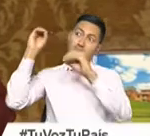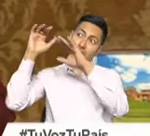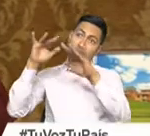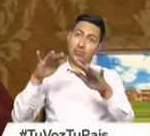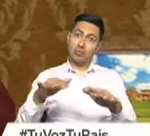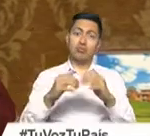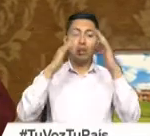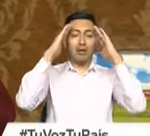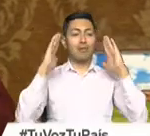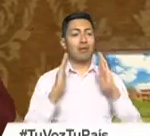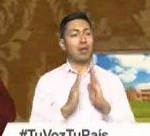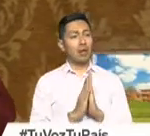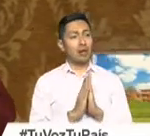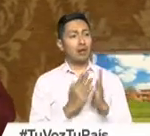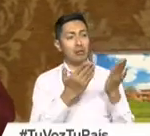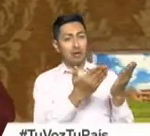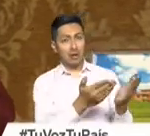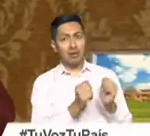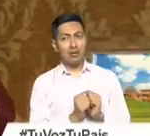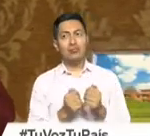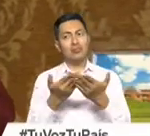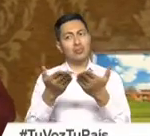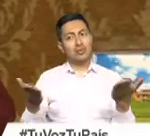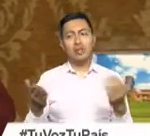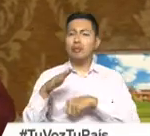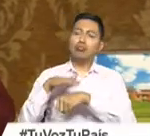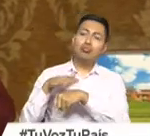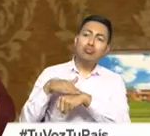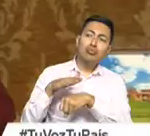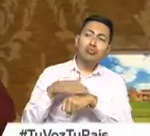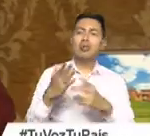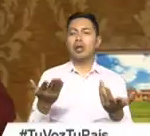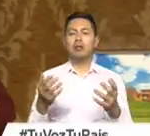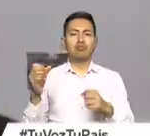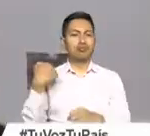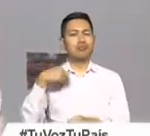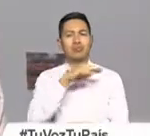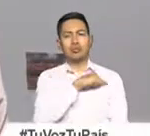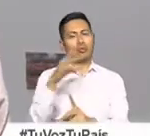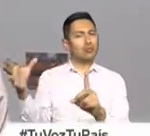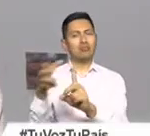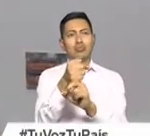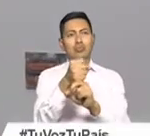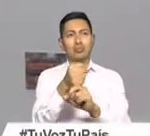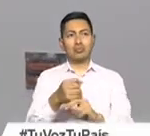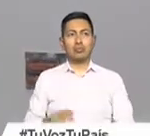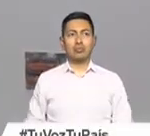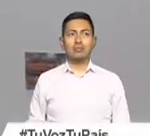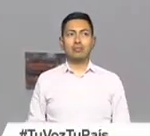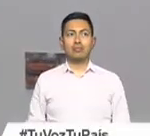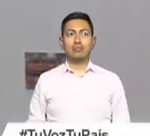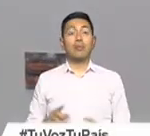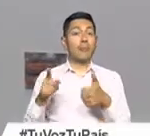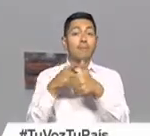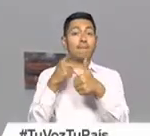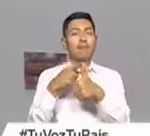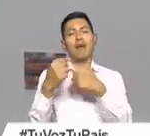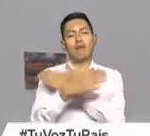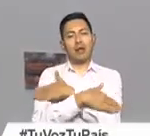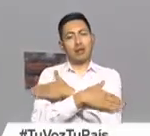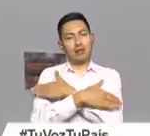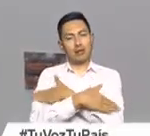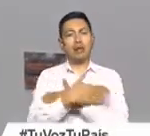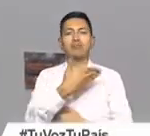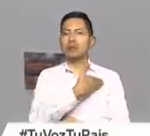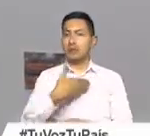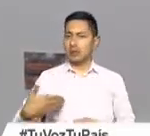Virgen María, que es la que muchas de ustedes lo han convocado, vamos a salir adelante. Pues primeramente felicitar la iniciativa que ha tenido el señor